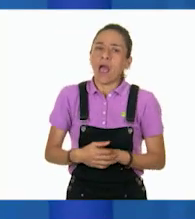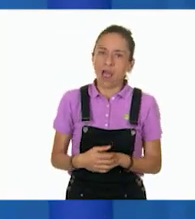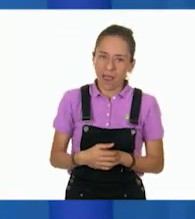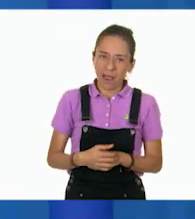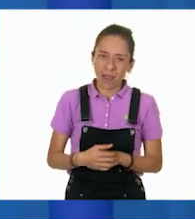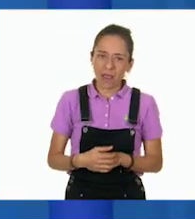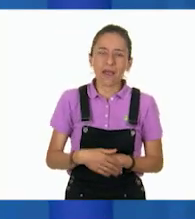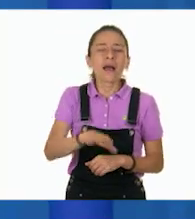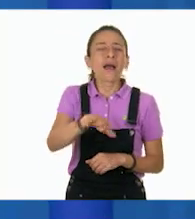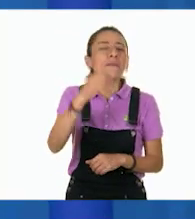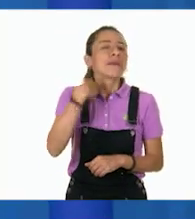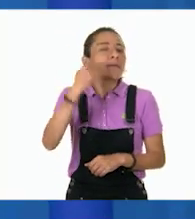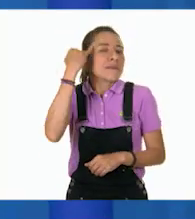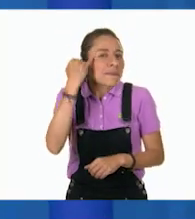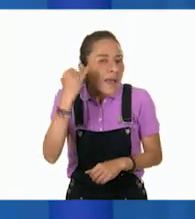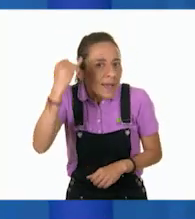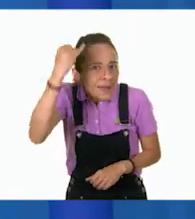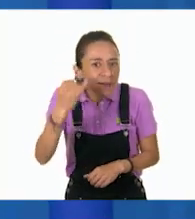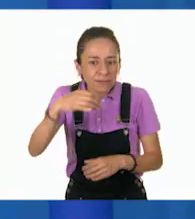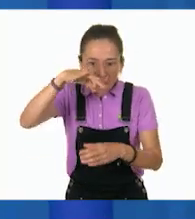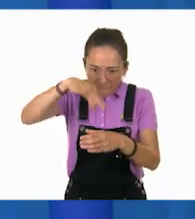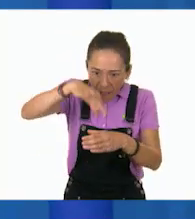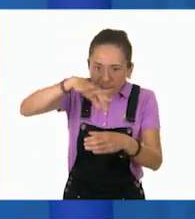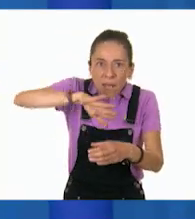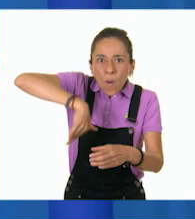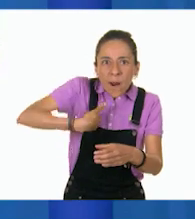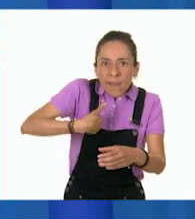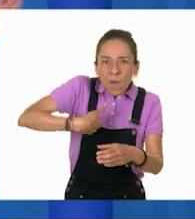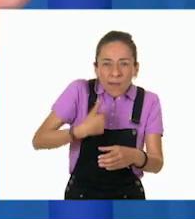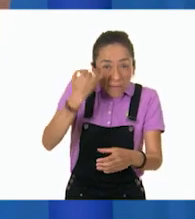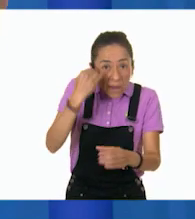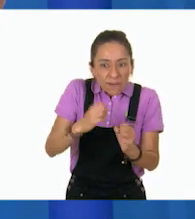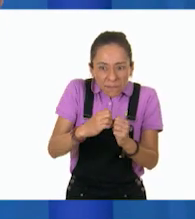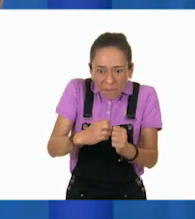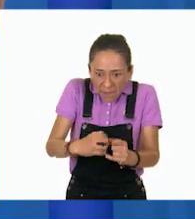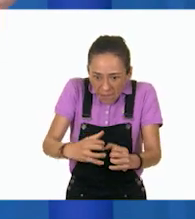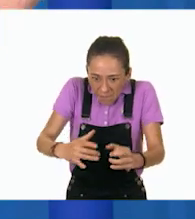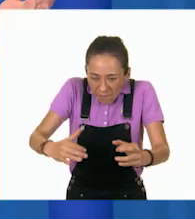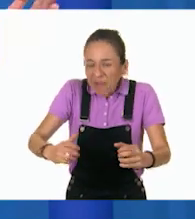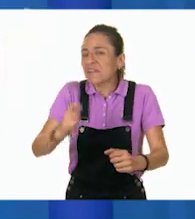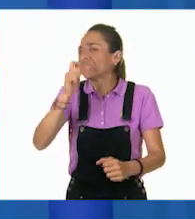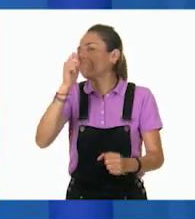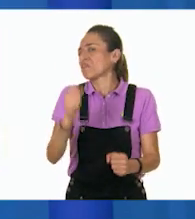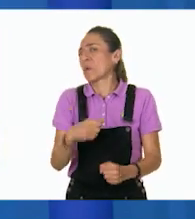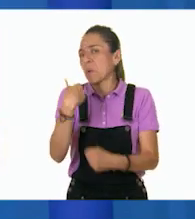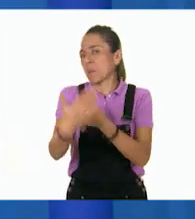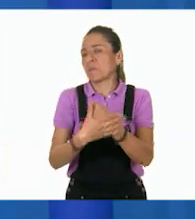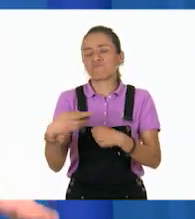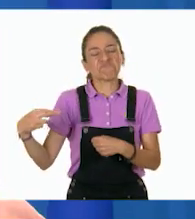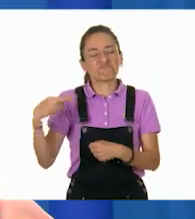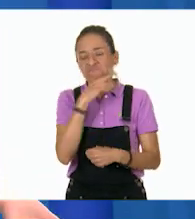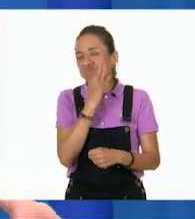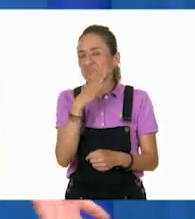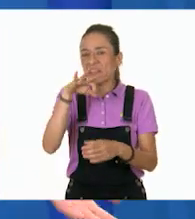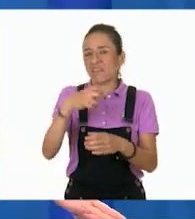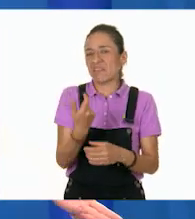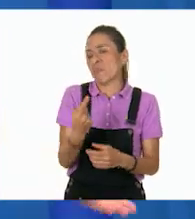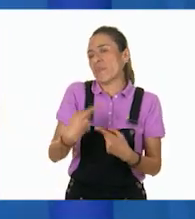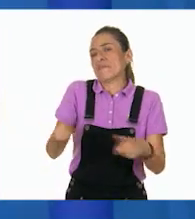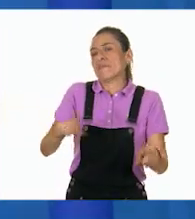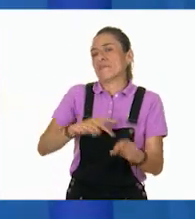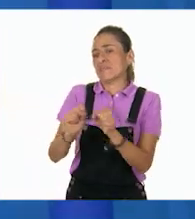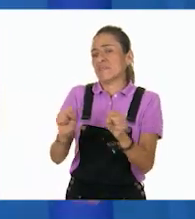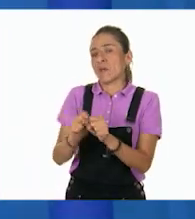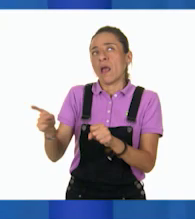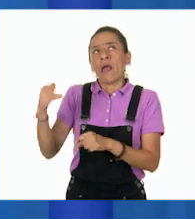Imagínense que ese fuera el crecimiento de nuestros ahorros. Pronto tendríamos mucho dinero y no como mi sobrino que tardó mucho para juntar para su